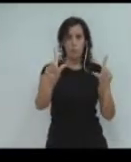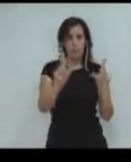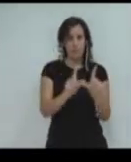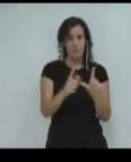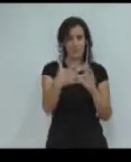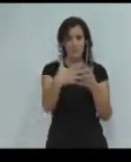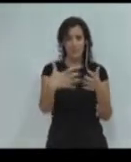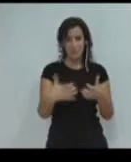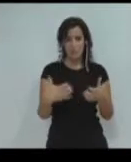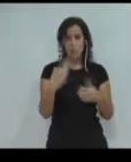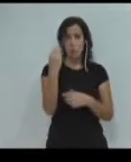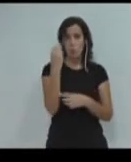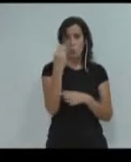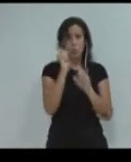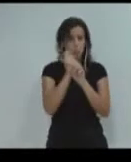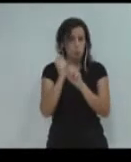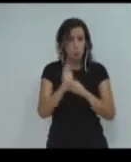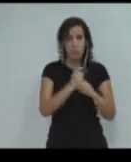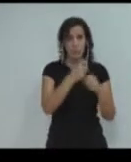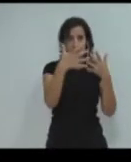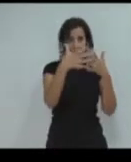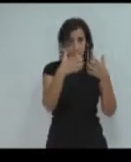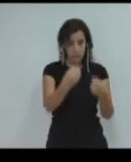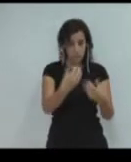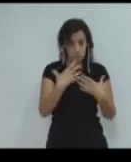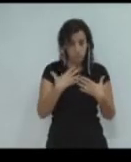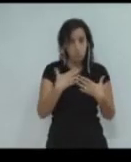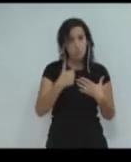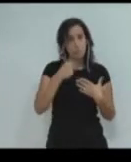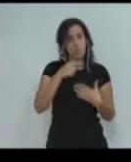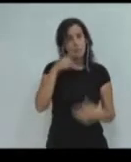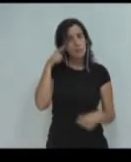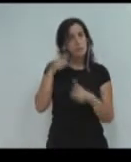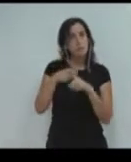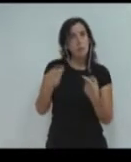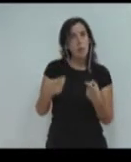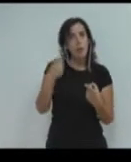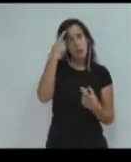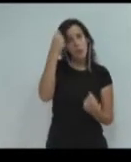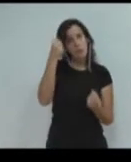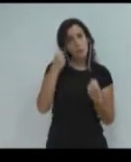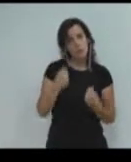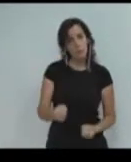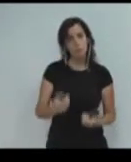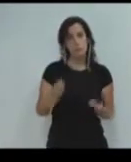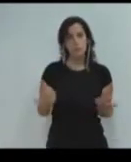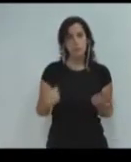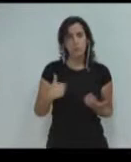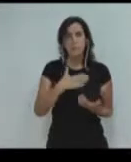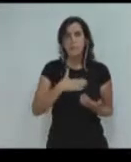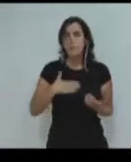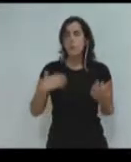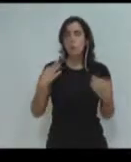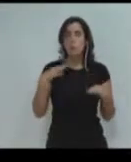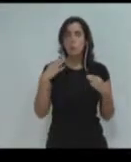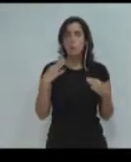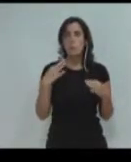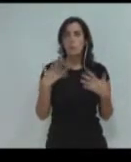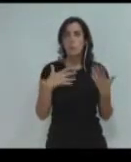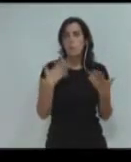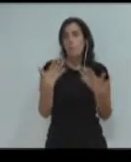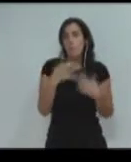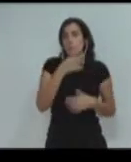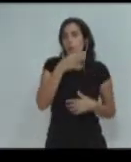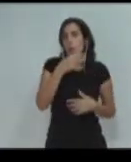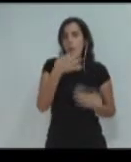las esculturas son a su vez dirigidos a expertos. Y a lo mejor yo lo que quiero es pues pasar la tarde pues